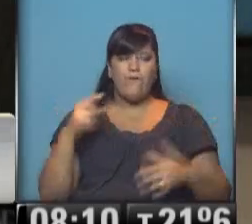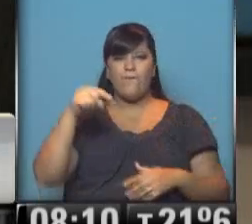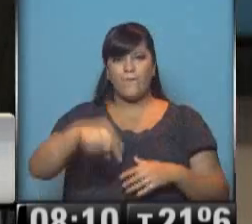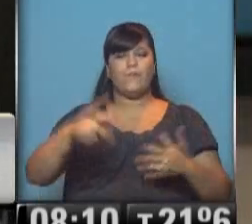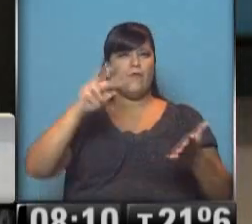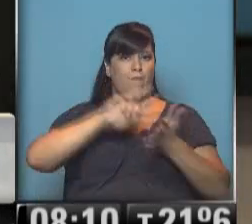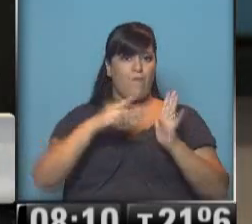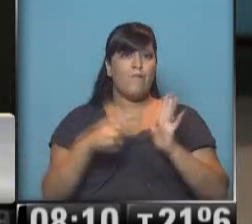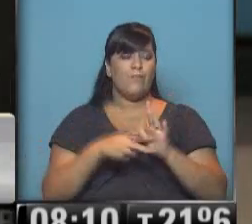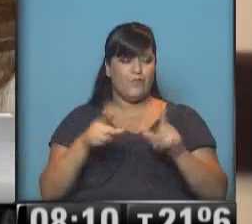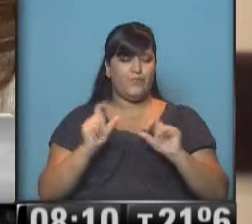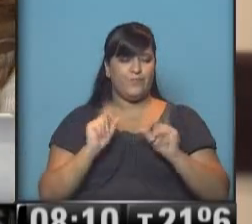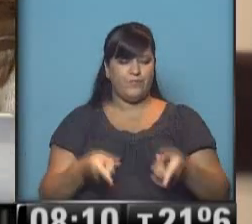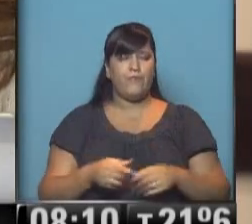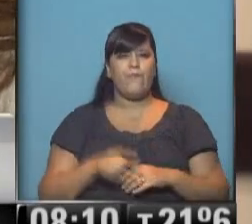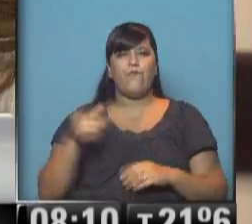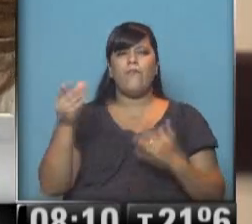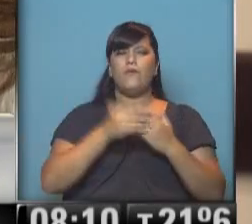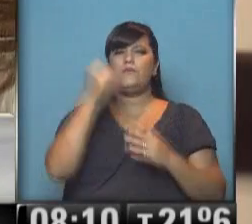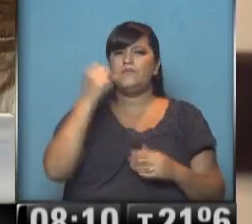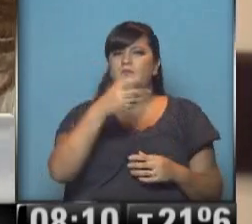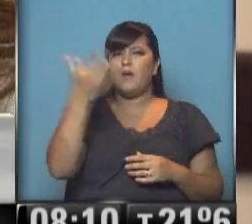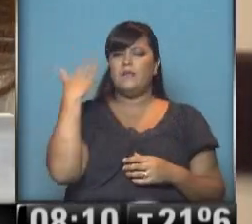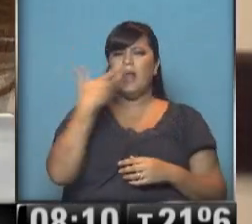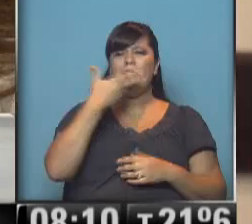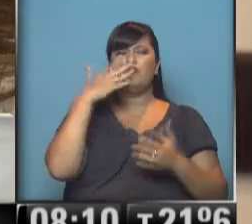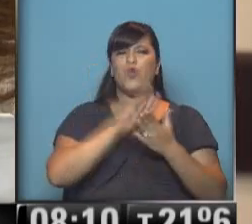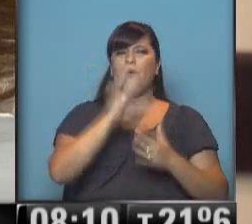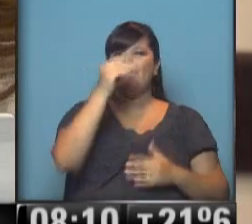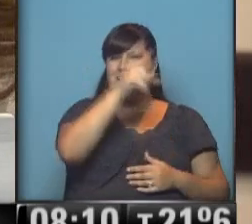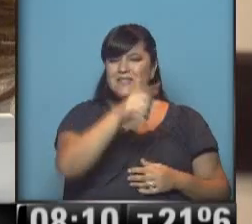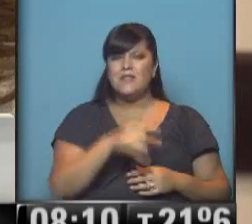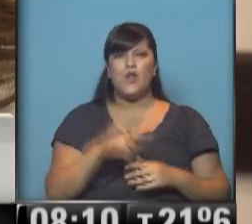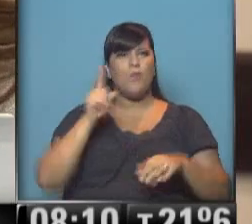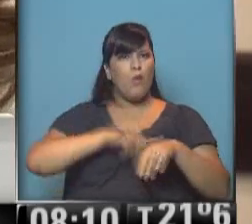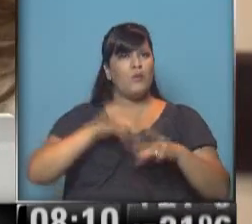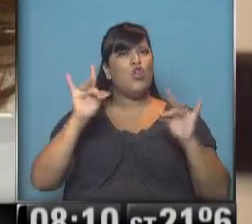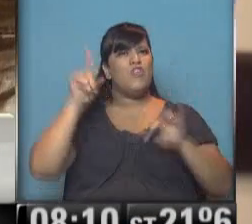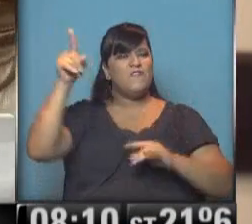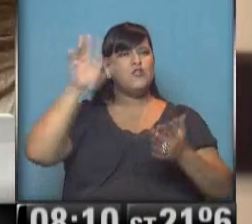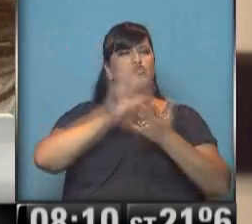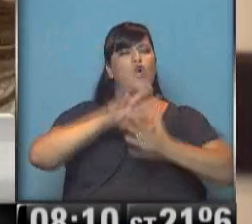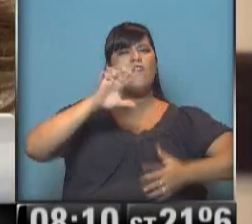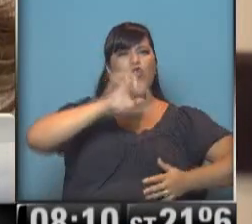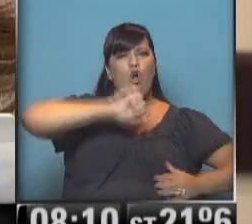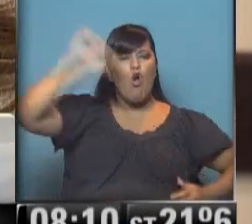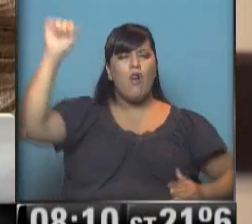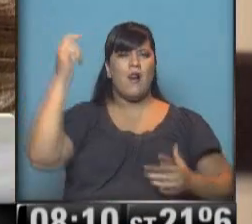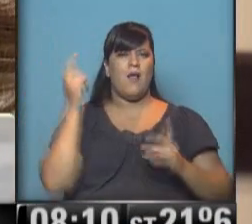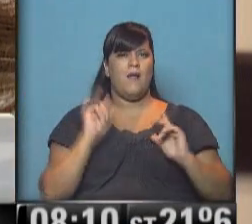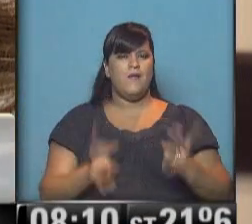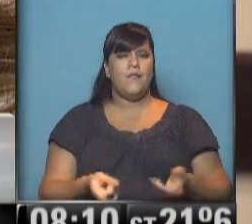la gran parte de los préstamos y la fallera también hablaba de brasil de igual momento duro en cuanto a devaluación modificación de